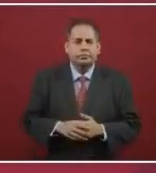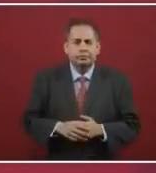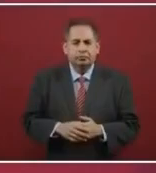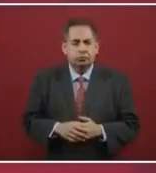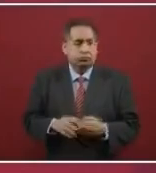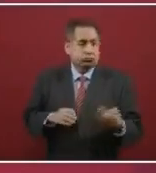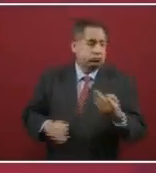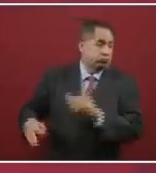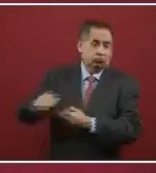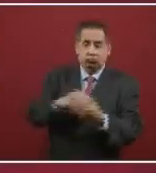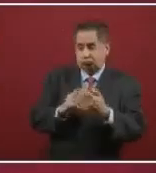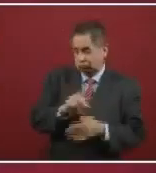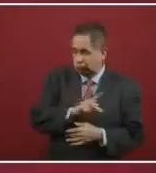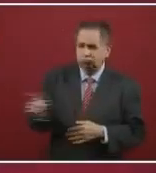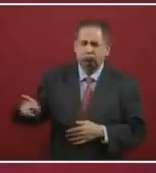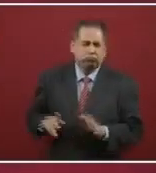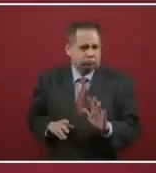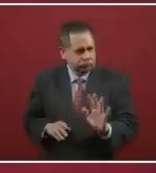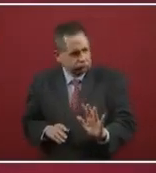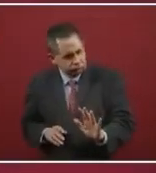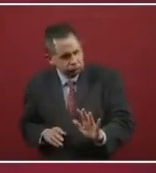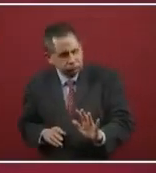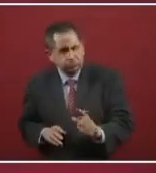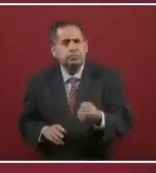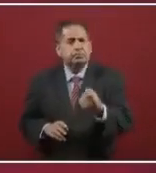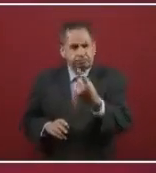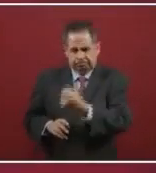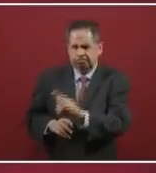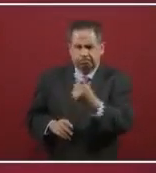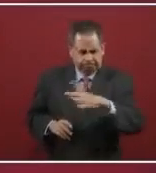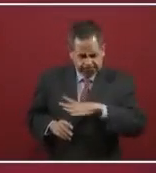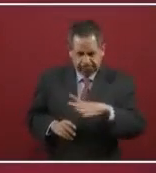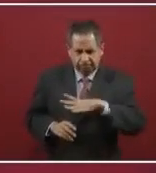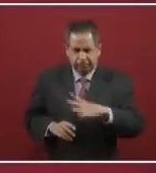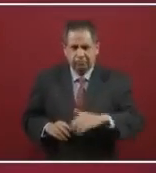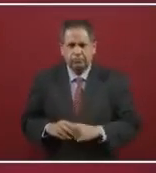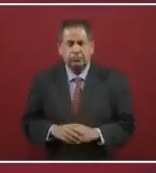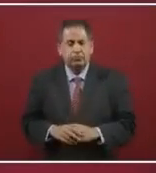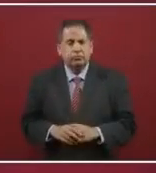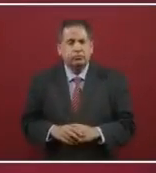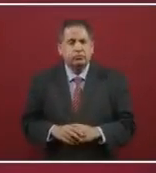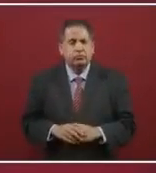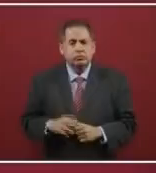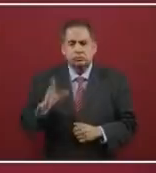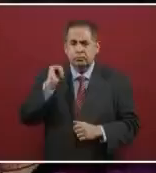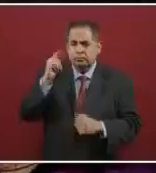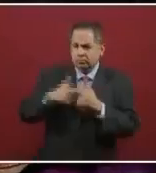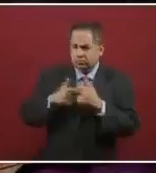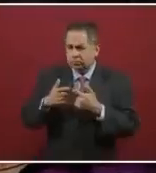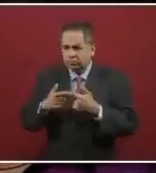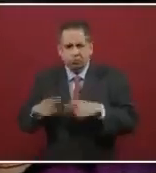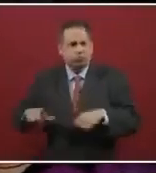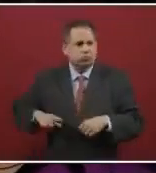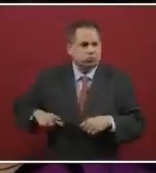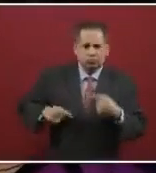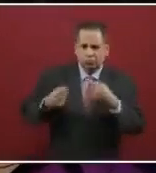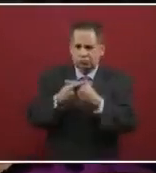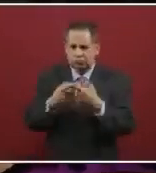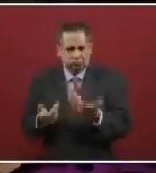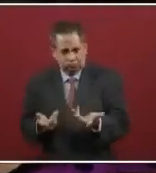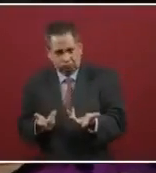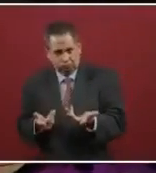general, no son todos los casos, pero sí existe. Entonces, ¿no cree que haya contradicción en la política del gobierno y que no se